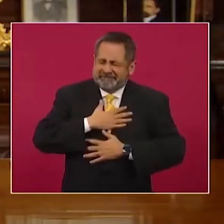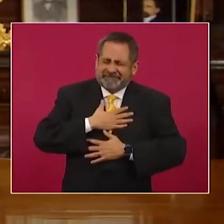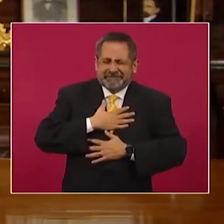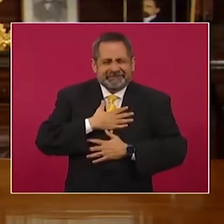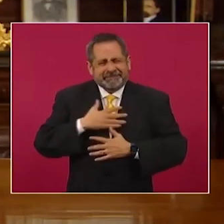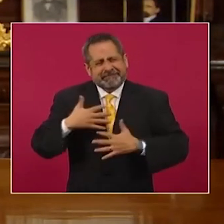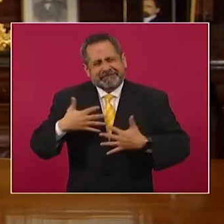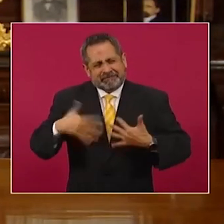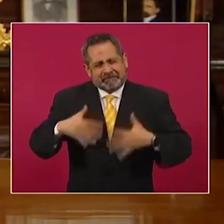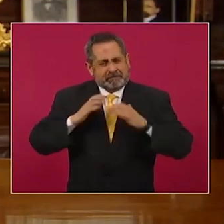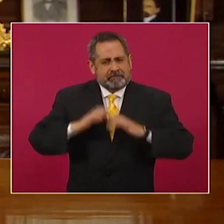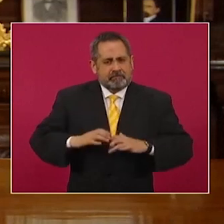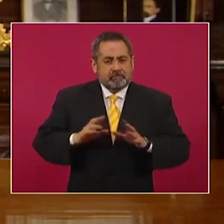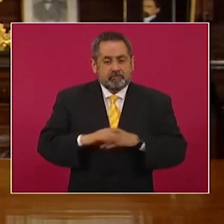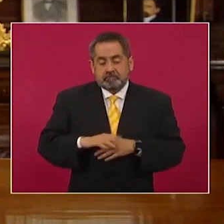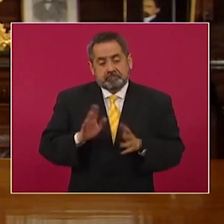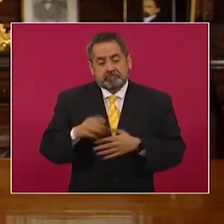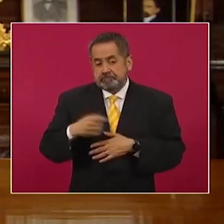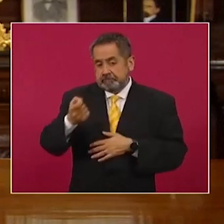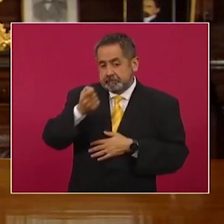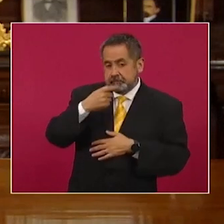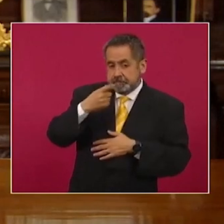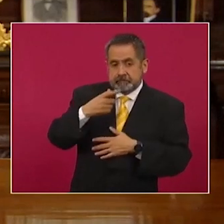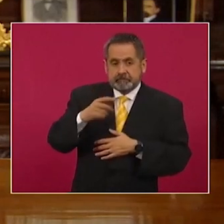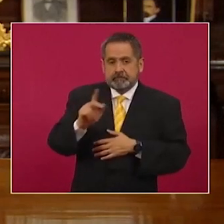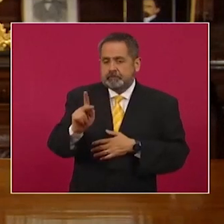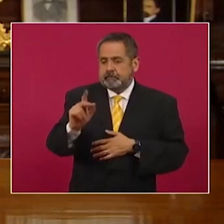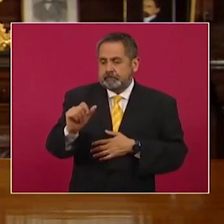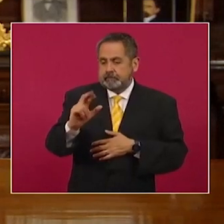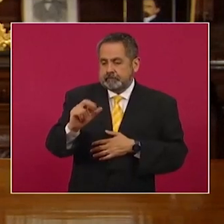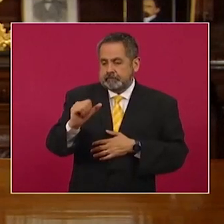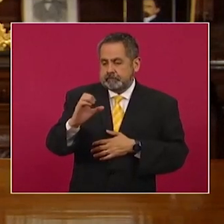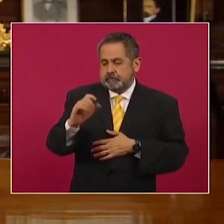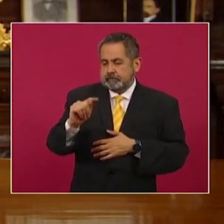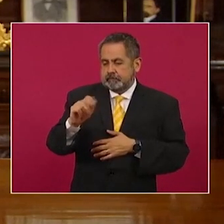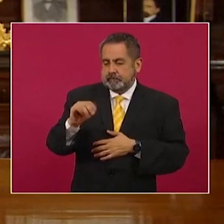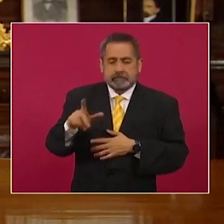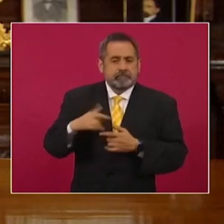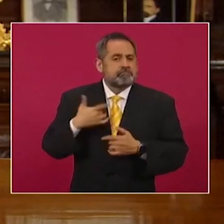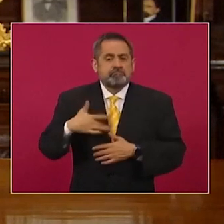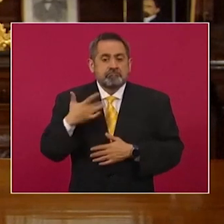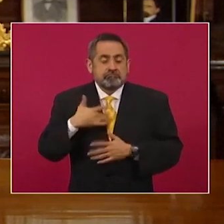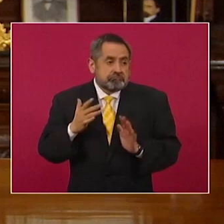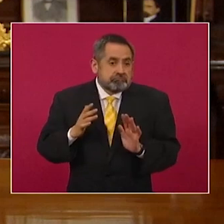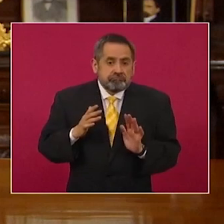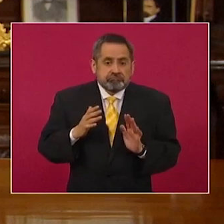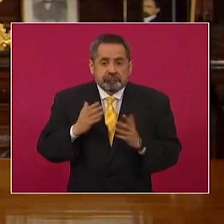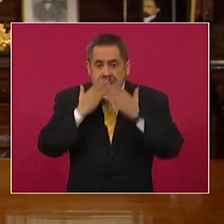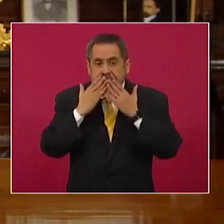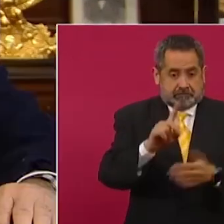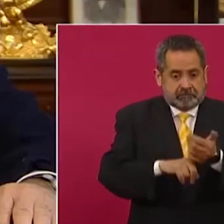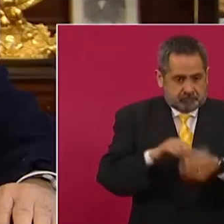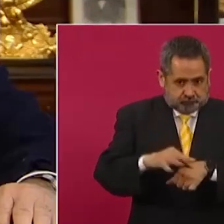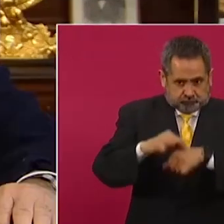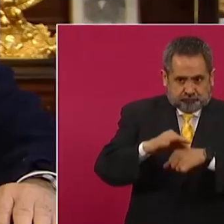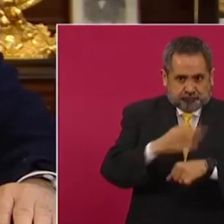a la población no acudir a realizarse pruebas de detección de COVID-19 en caso de presentar síntomas ante una escasez mundial de